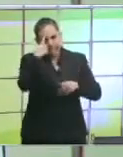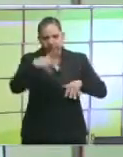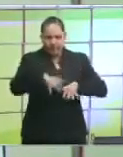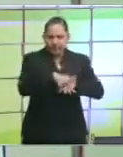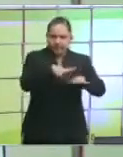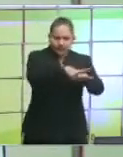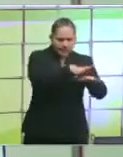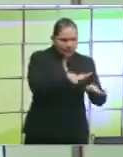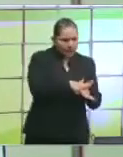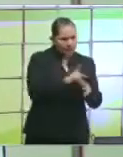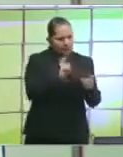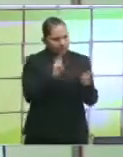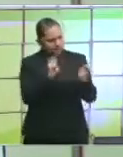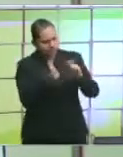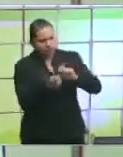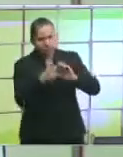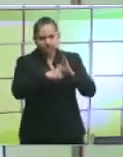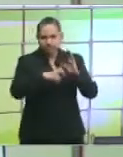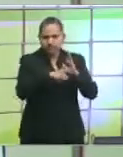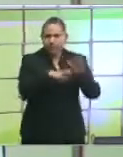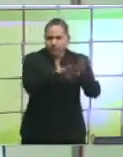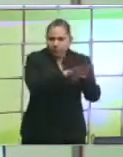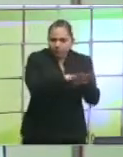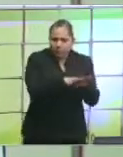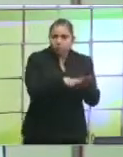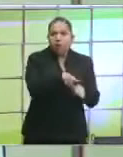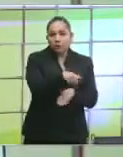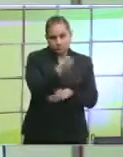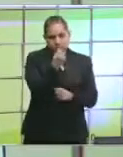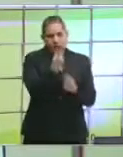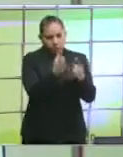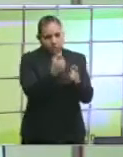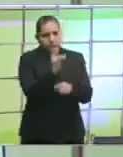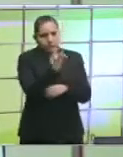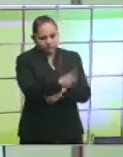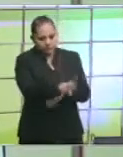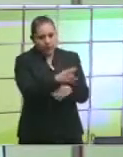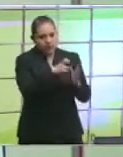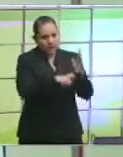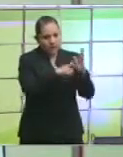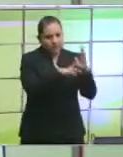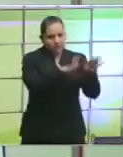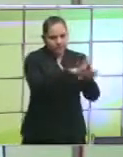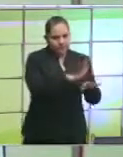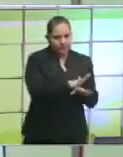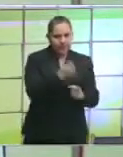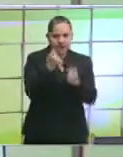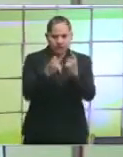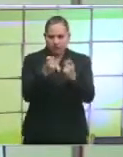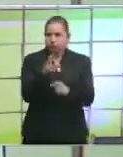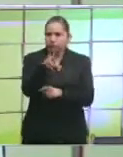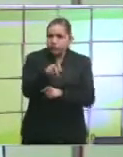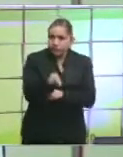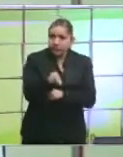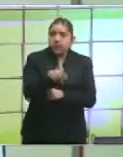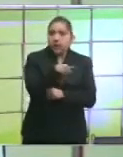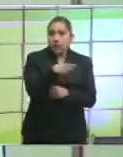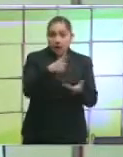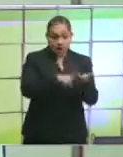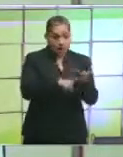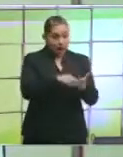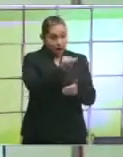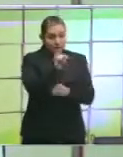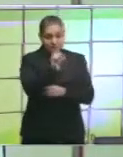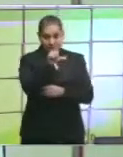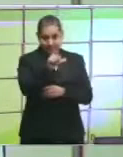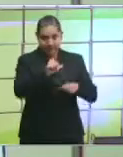algunas veces tenemos mayor éxito en esto y en algunos otros no generando algunas las vocerías generando dentro de las salas